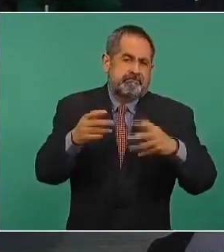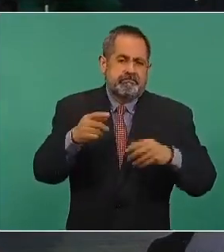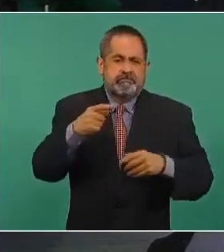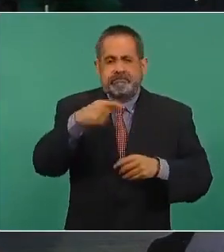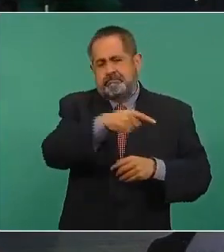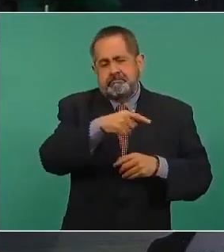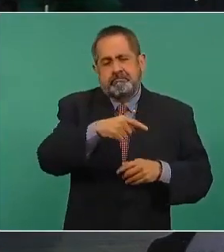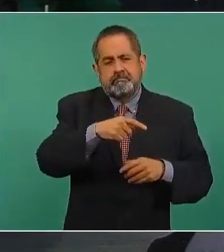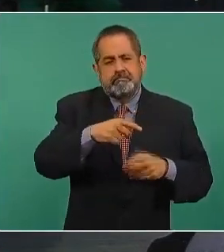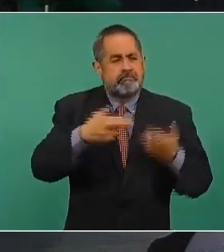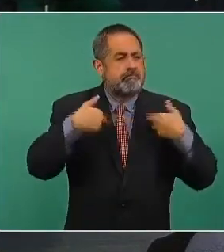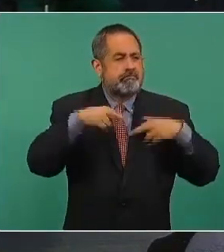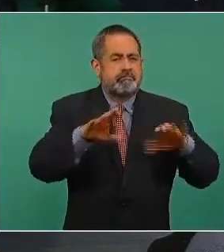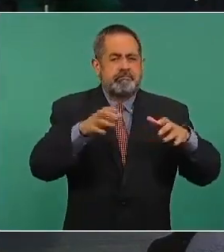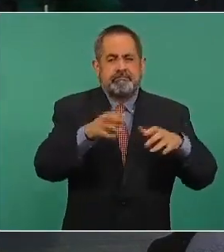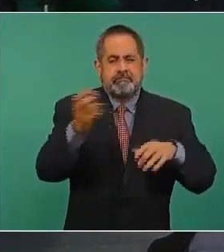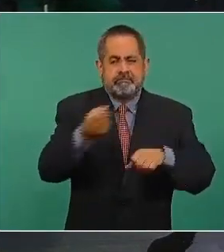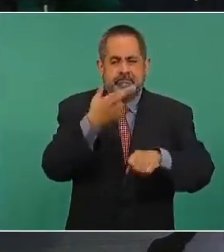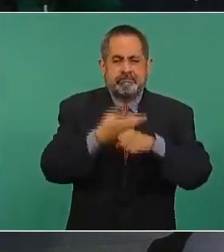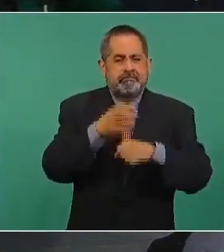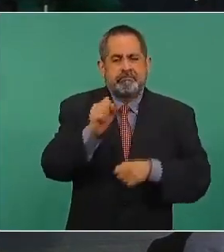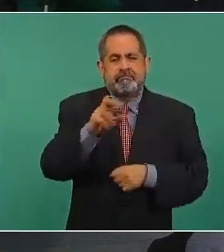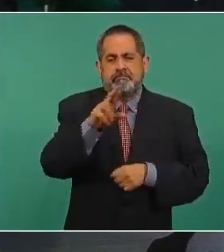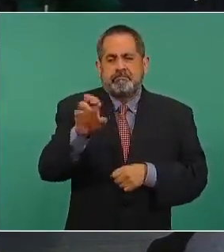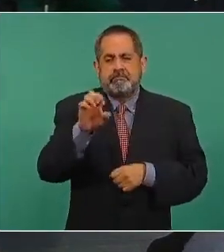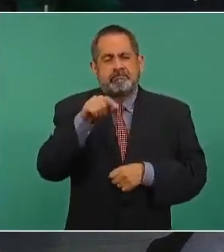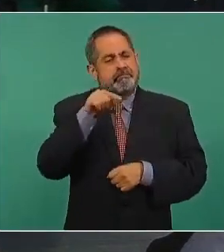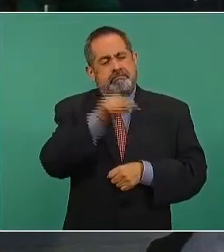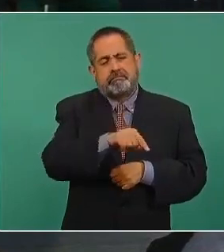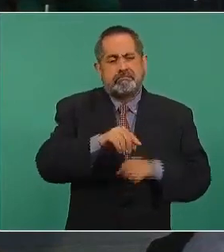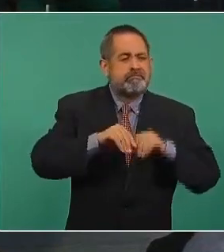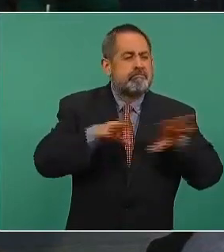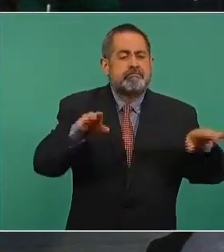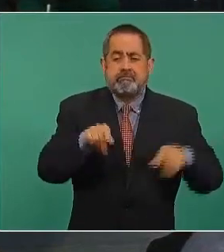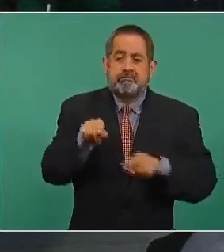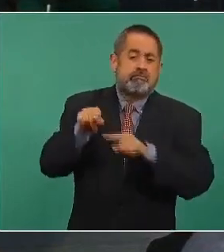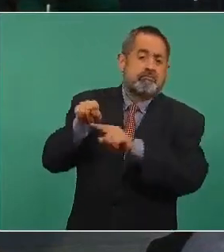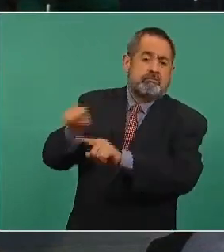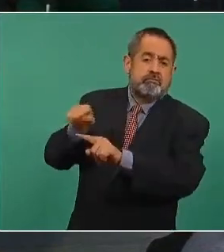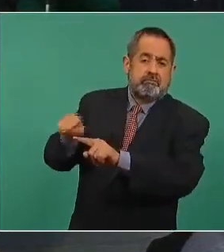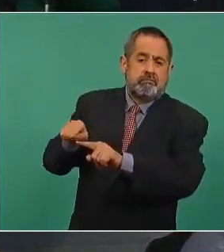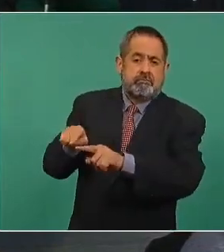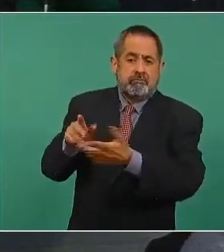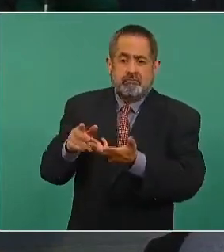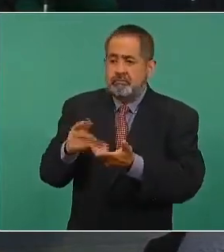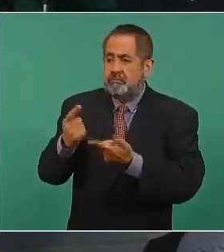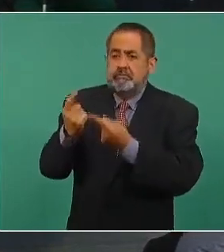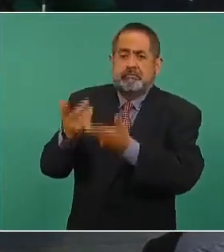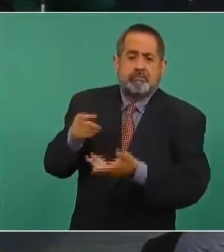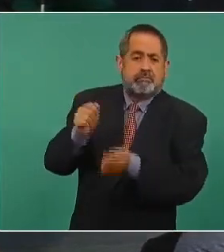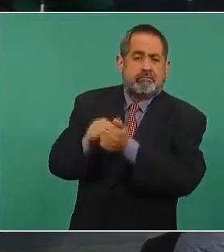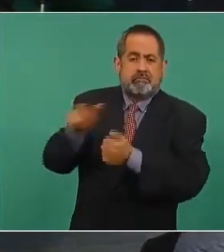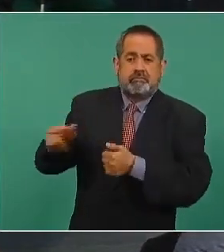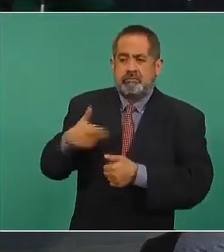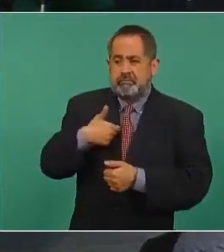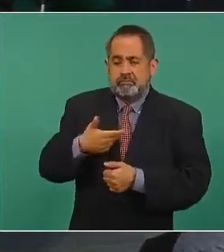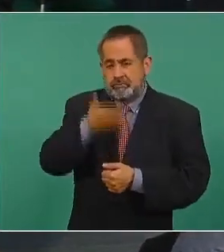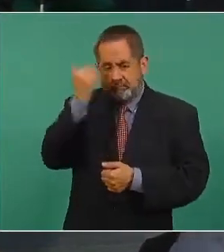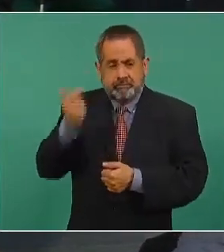pues representantes de la Secretaría de Relaciones Exteriores, de que dicen que pues que ya no saben qué hacer con él,